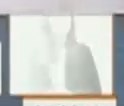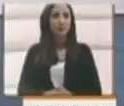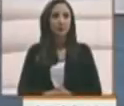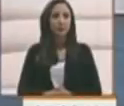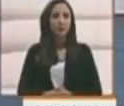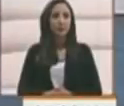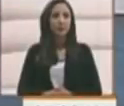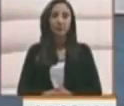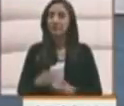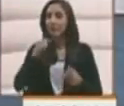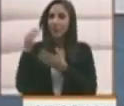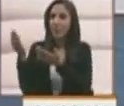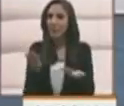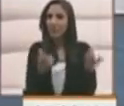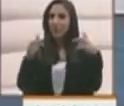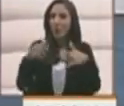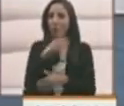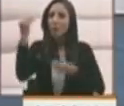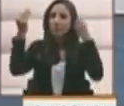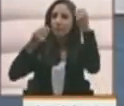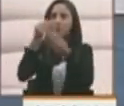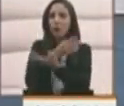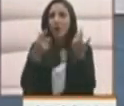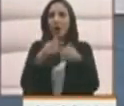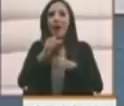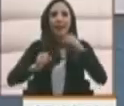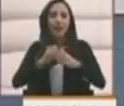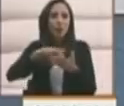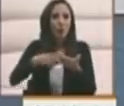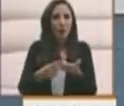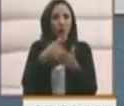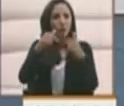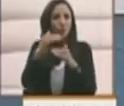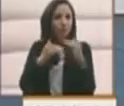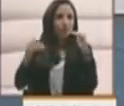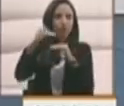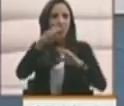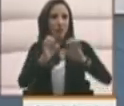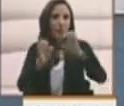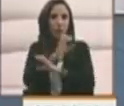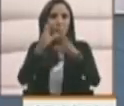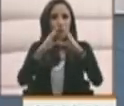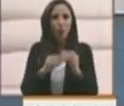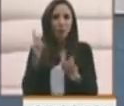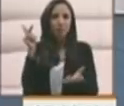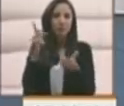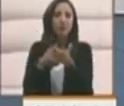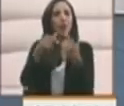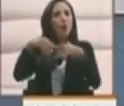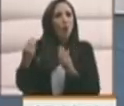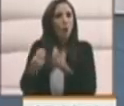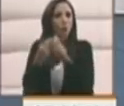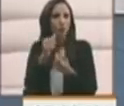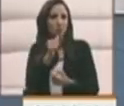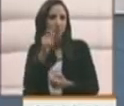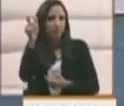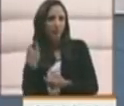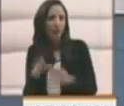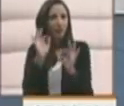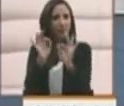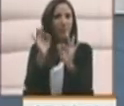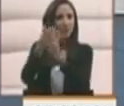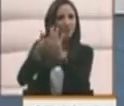venezolanos con la altura y la profundidad que estos ameritan. Hoy nos acompaña Mariana